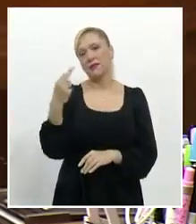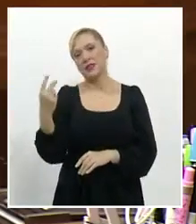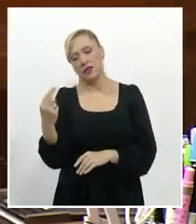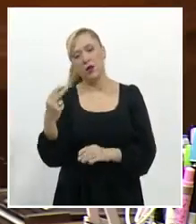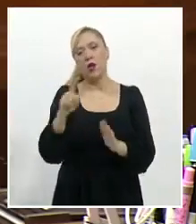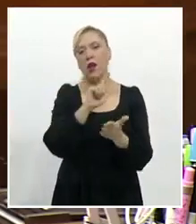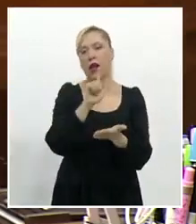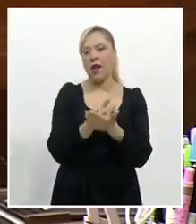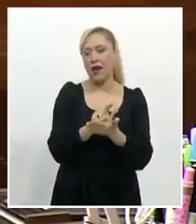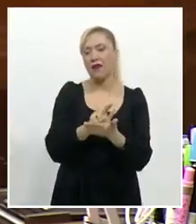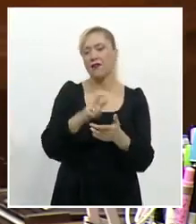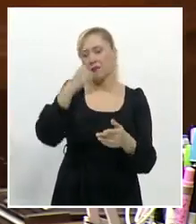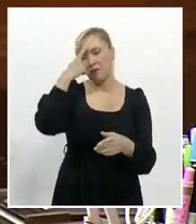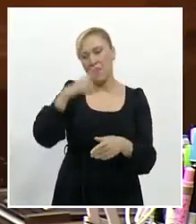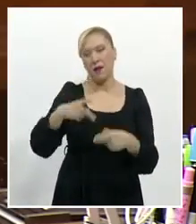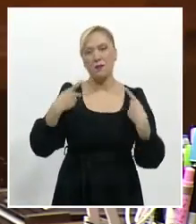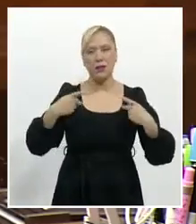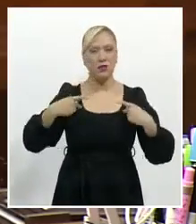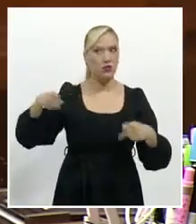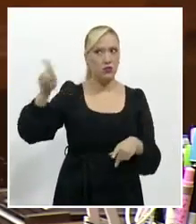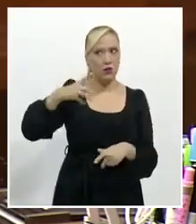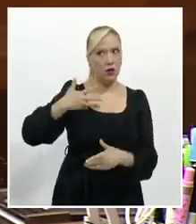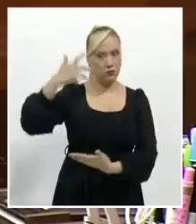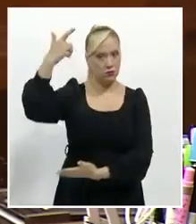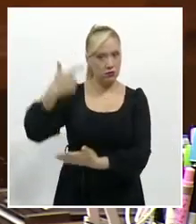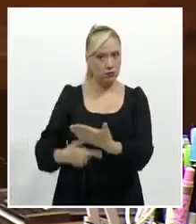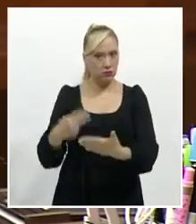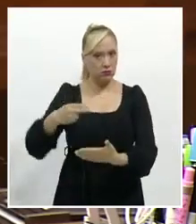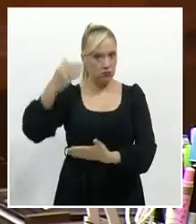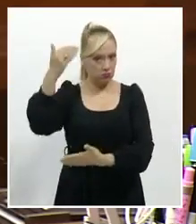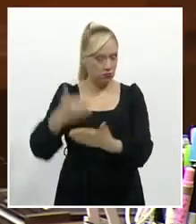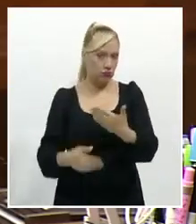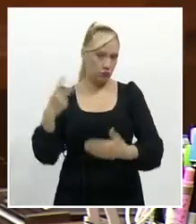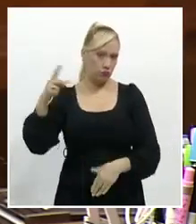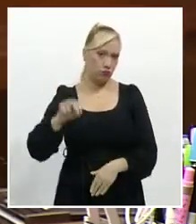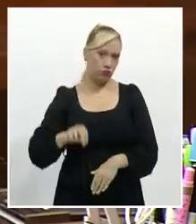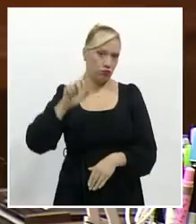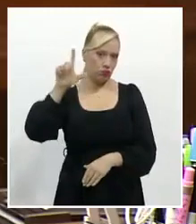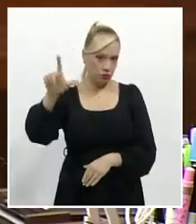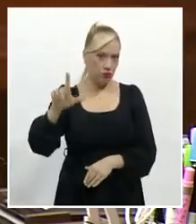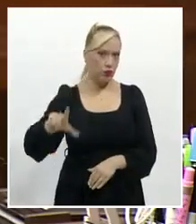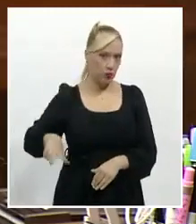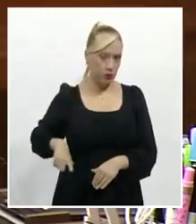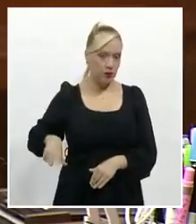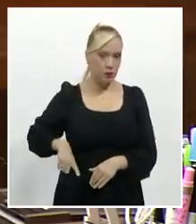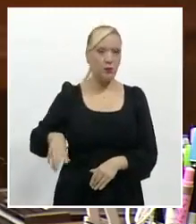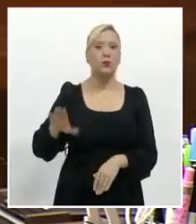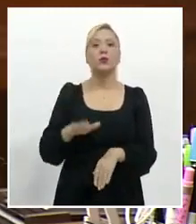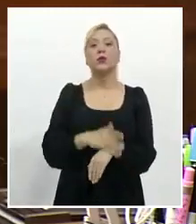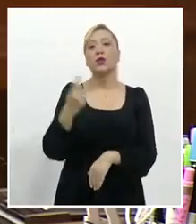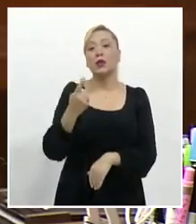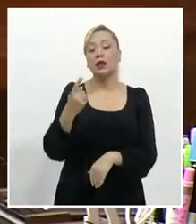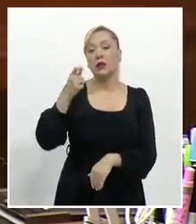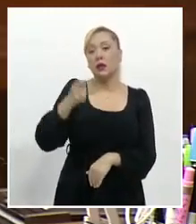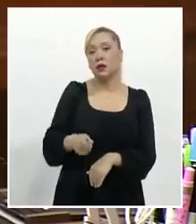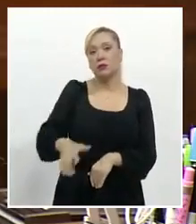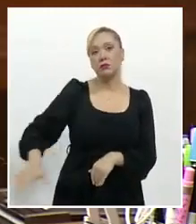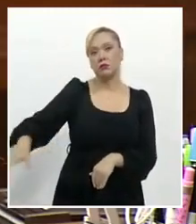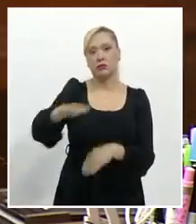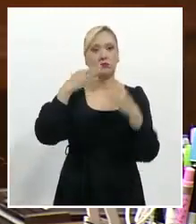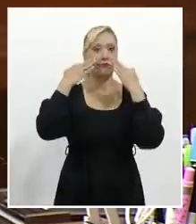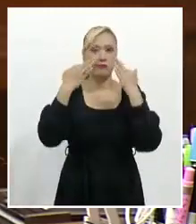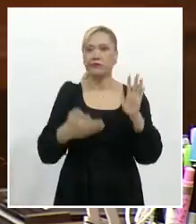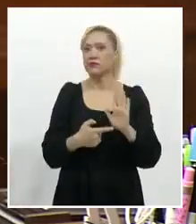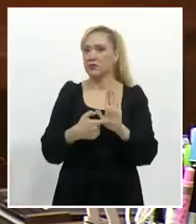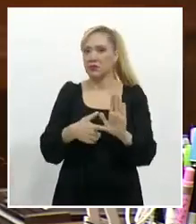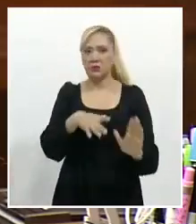Datos Personales en posesión de sujetos obligados del Estado de Nuevo León, por aludir ya sea al sistema estatal de transparencia